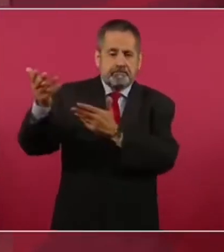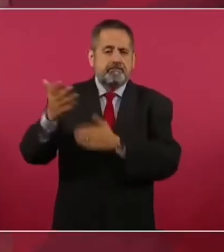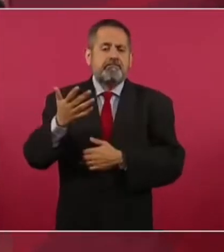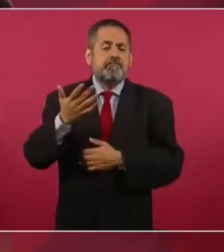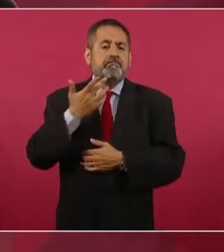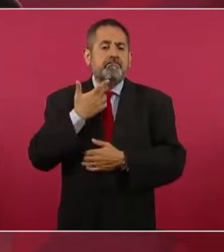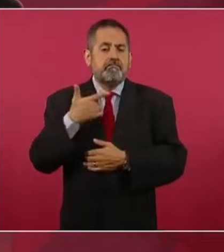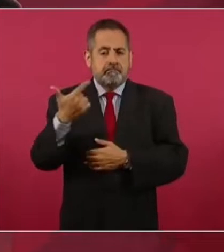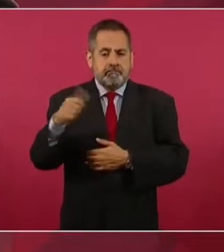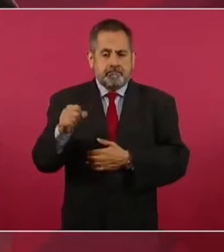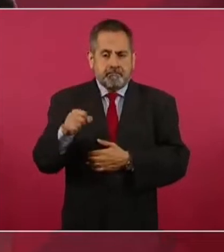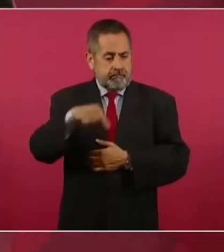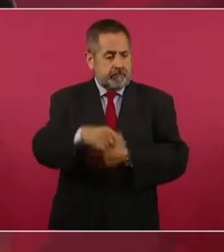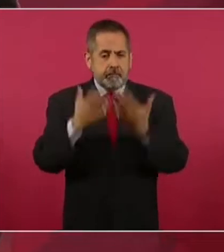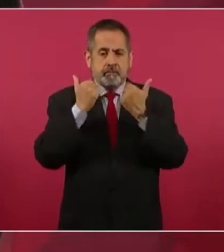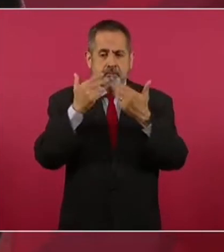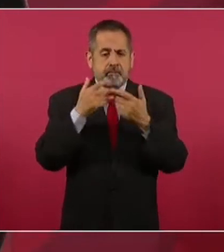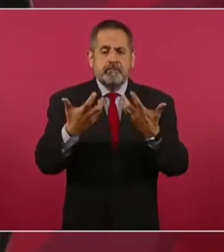si no hay plantas de licuefacción?